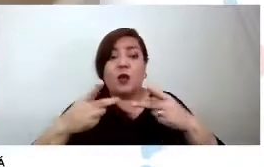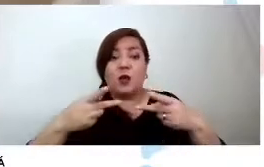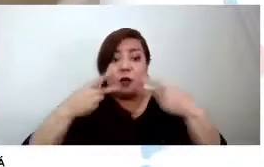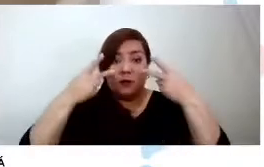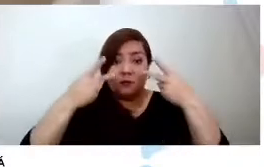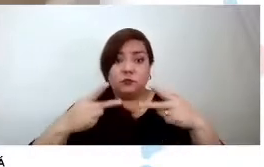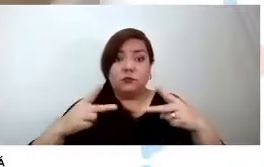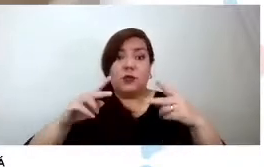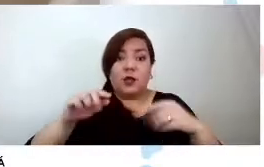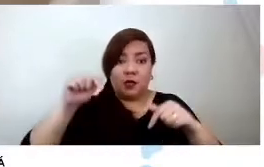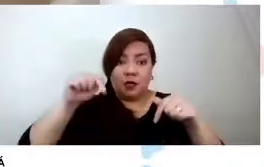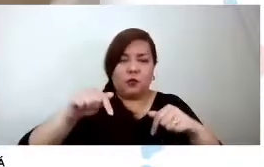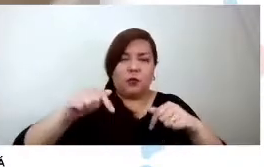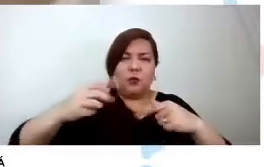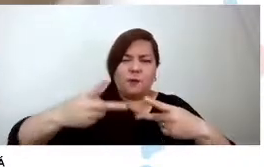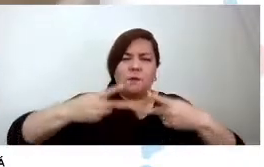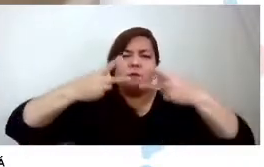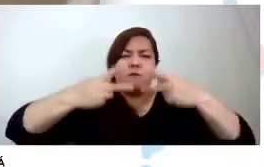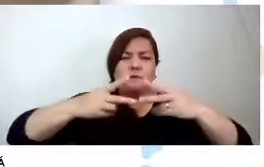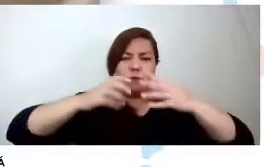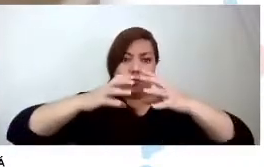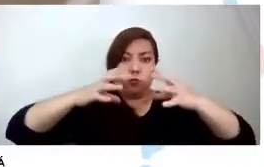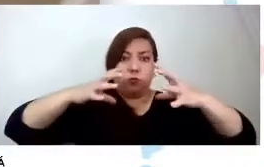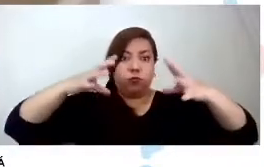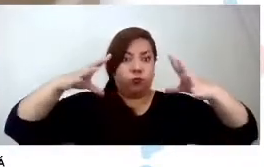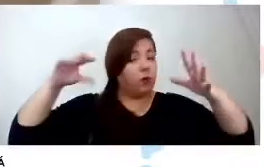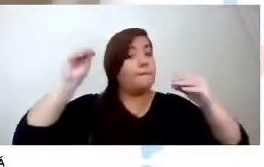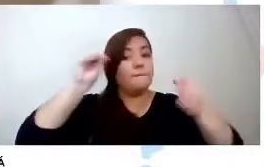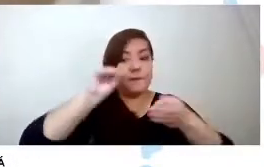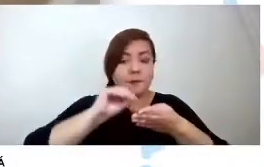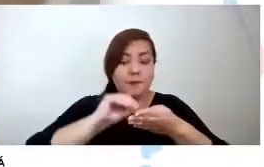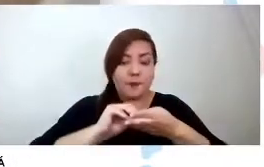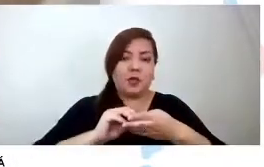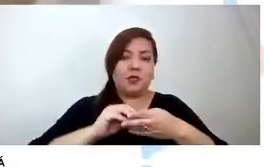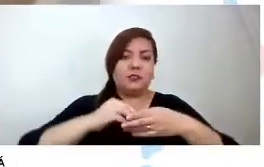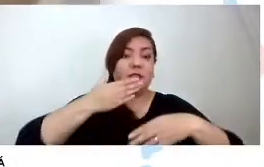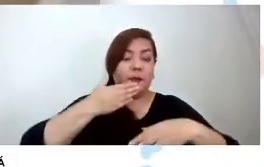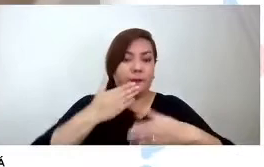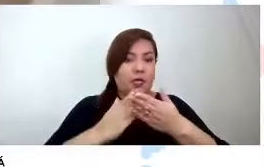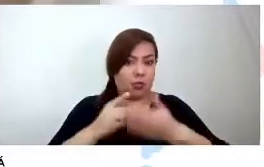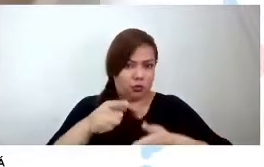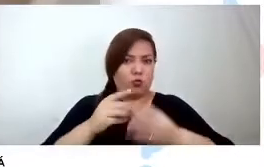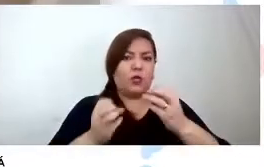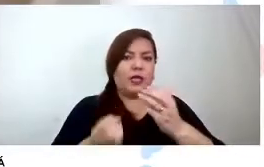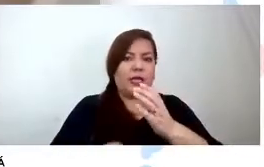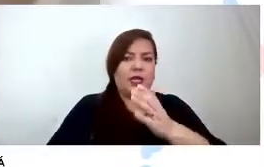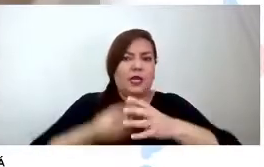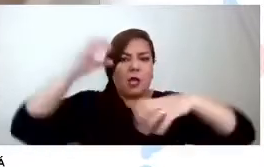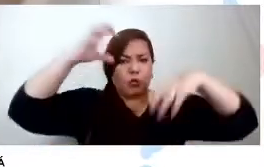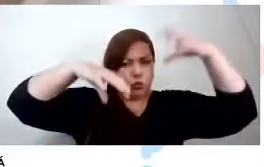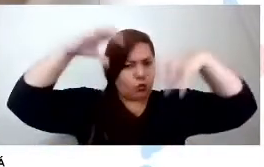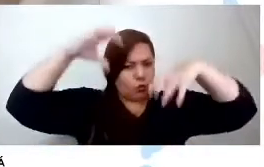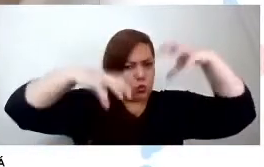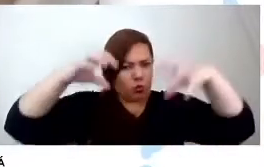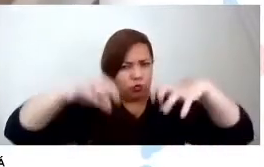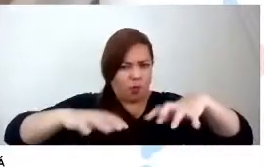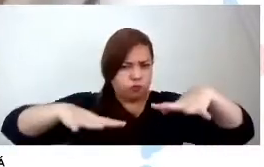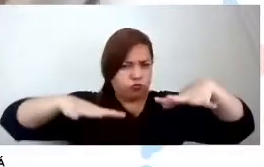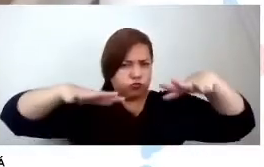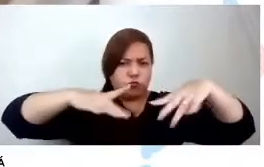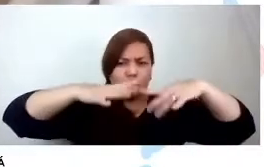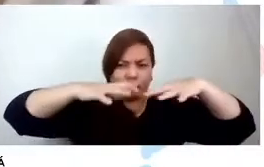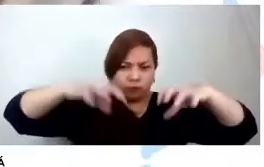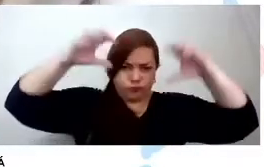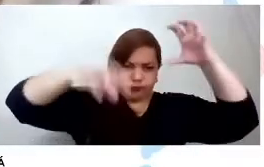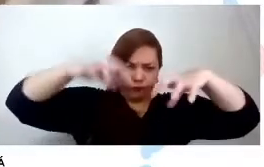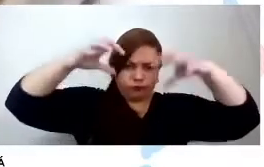Tierra, oxigenando, se generan lluvias a mayor humedad, y eso va en cierta forma